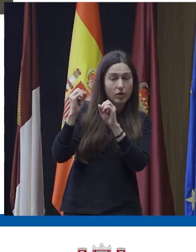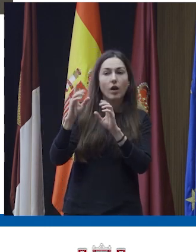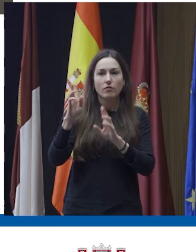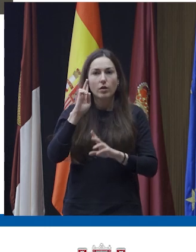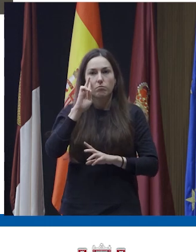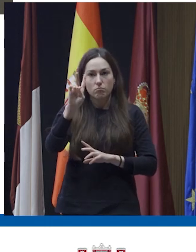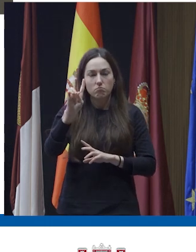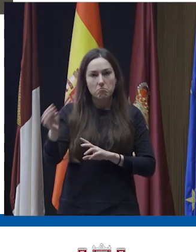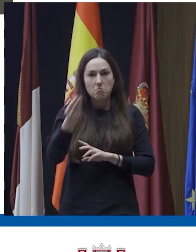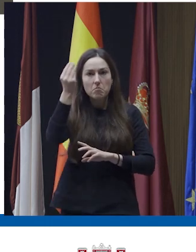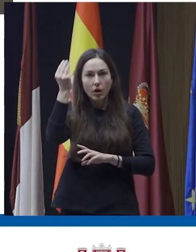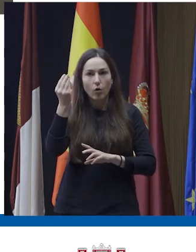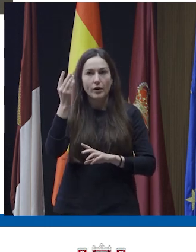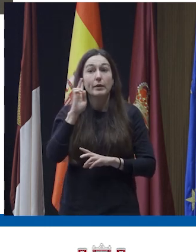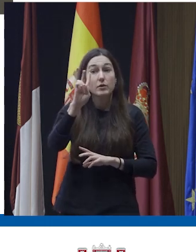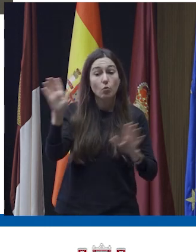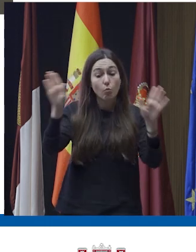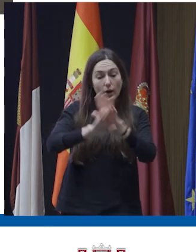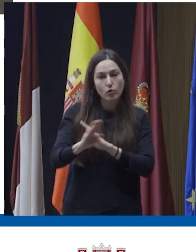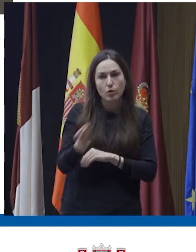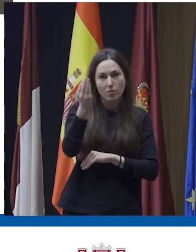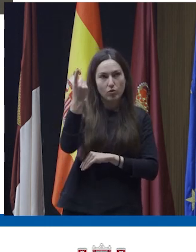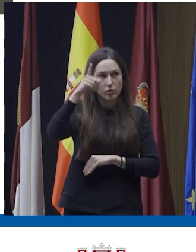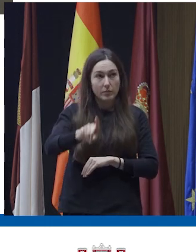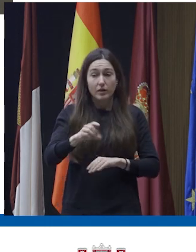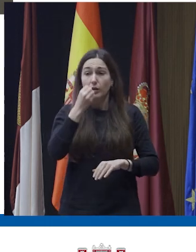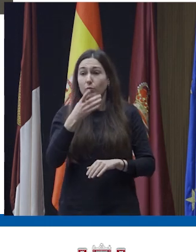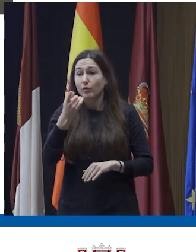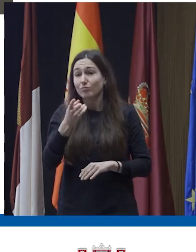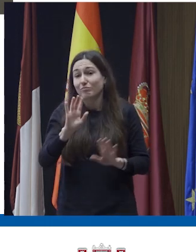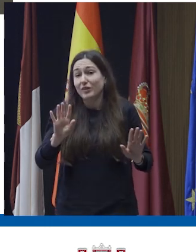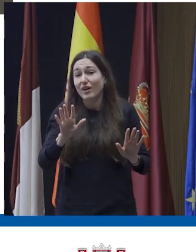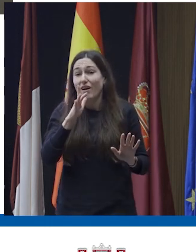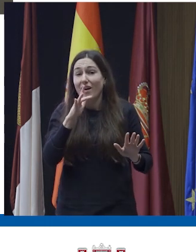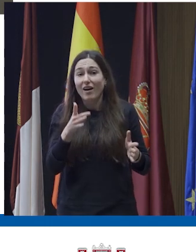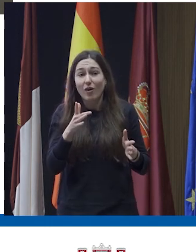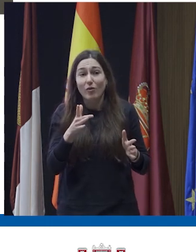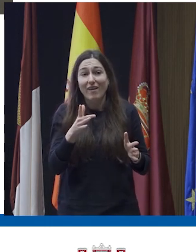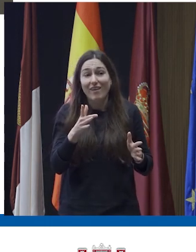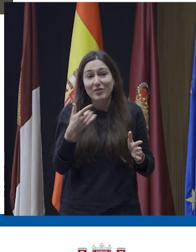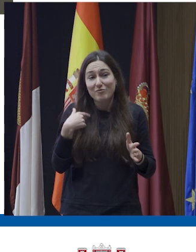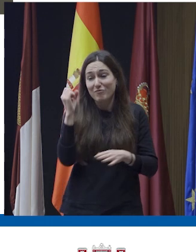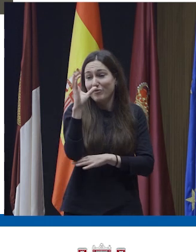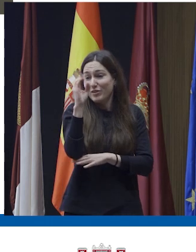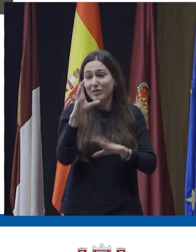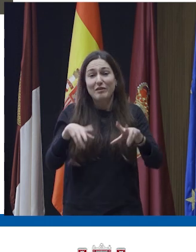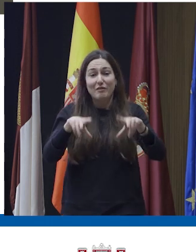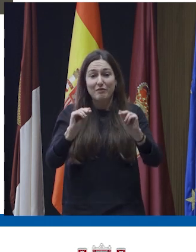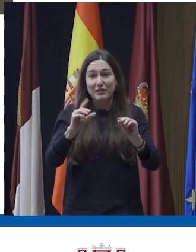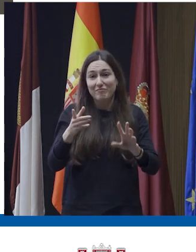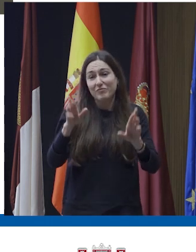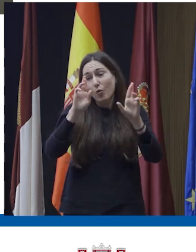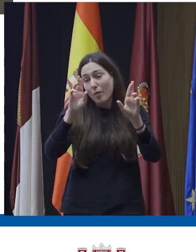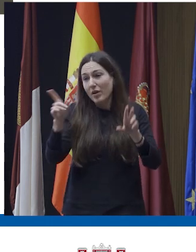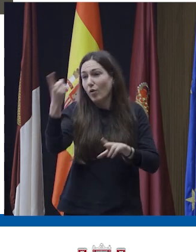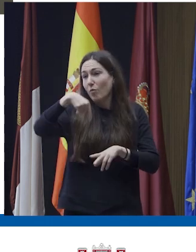la visión nocturna. Y bueno, pues después de todo esto espero que os hayan quedado muchas cosas claras y tendréis muchas otras dudas, o